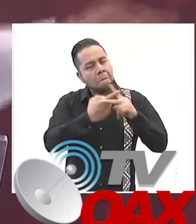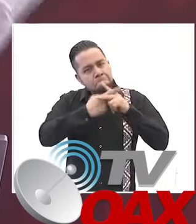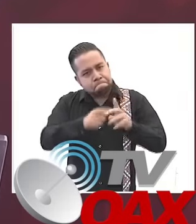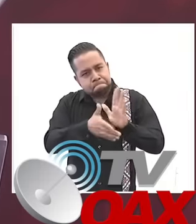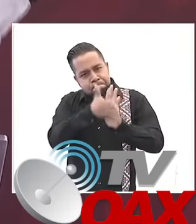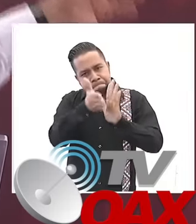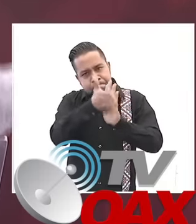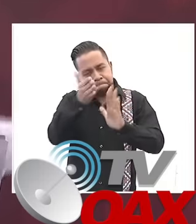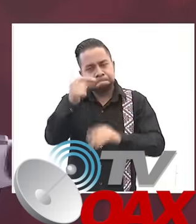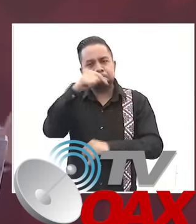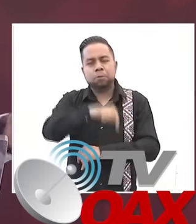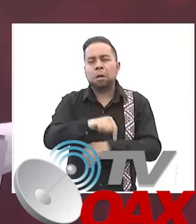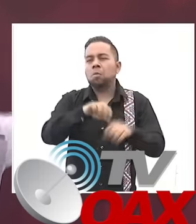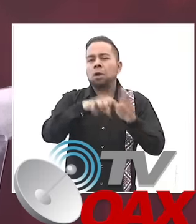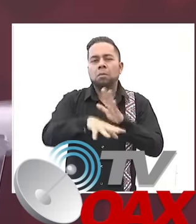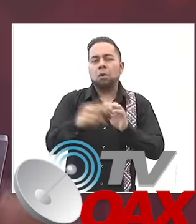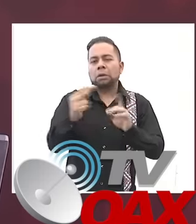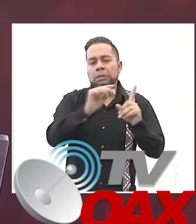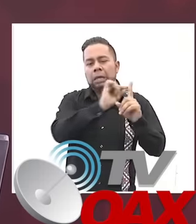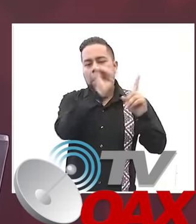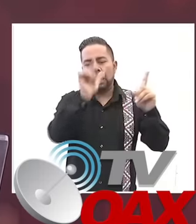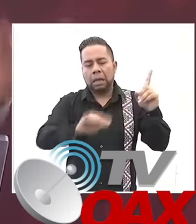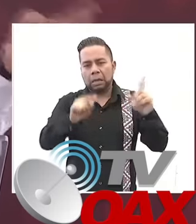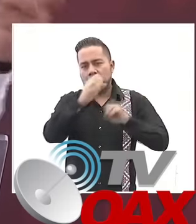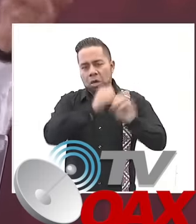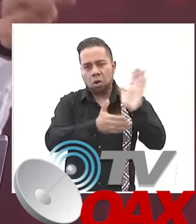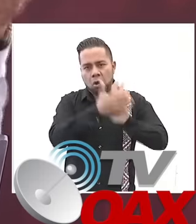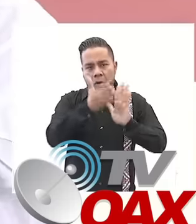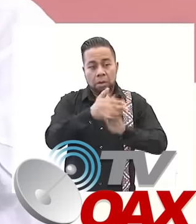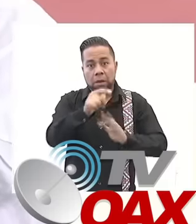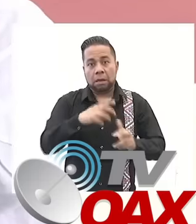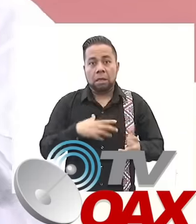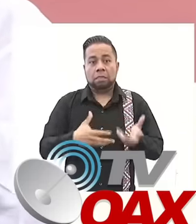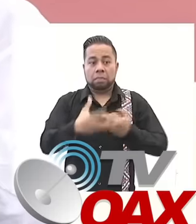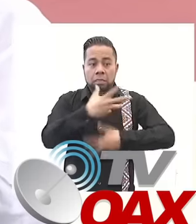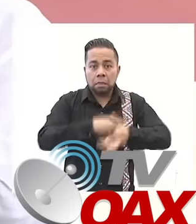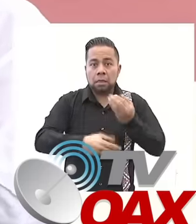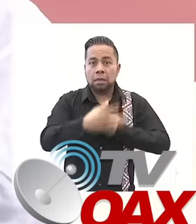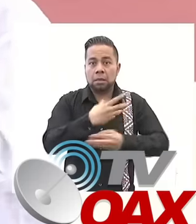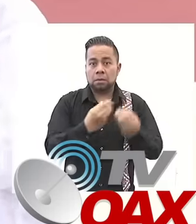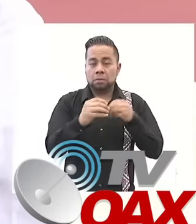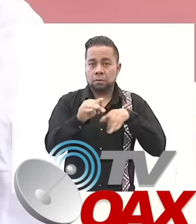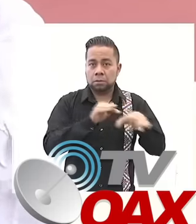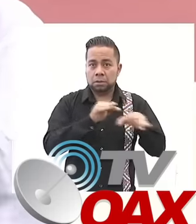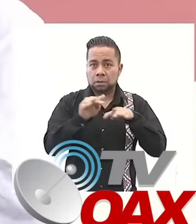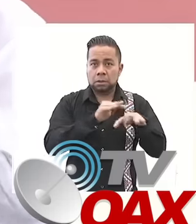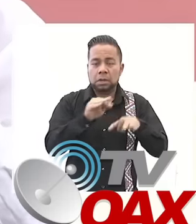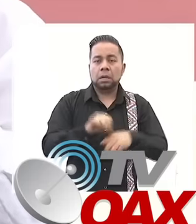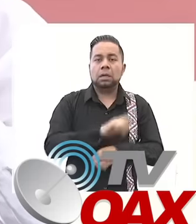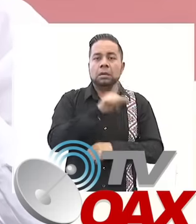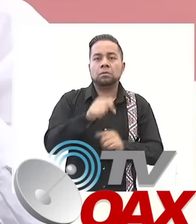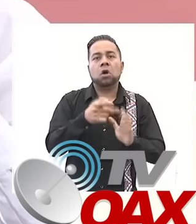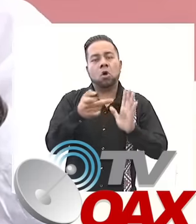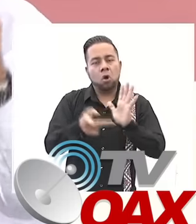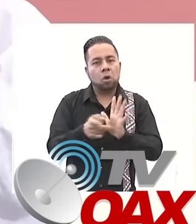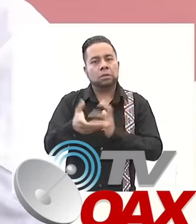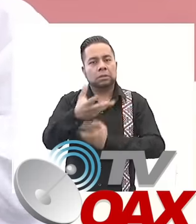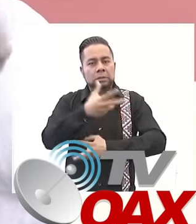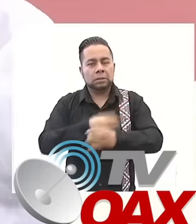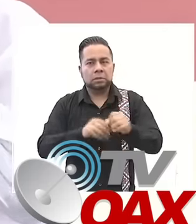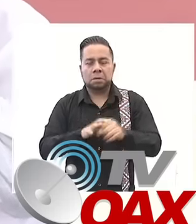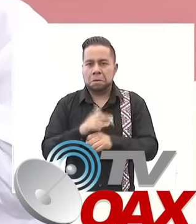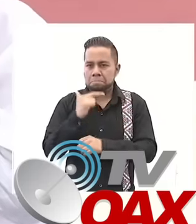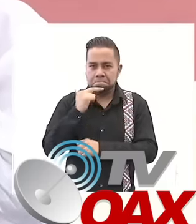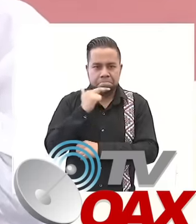que requiere el país, se generan muchos empleos y se reactiva